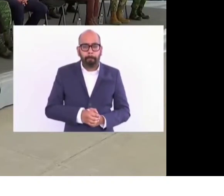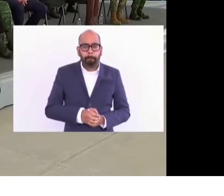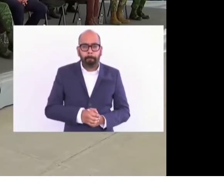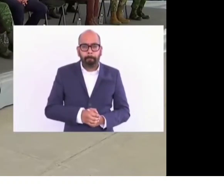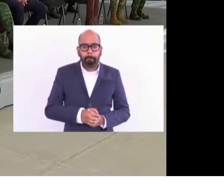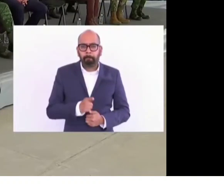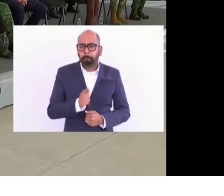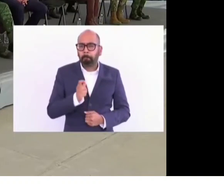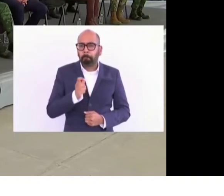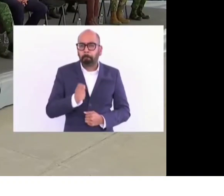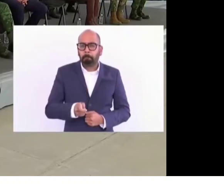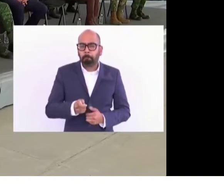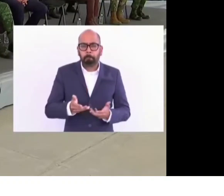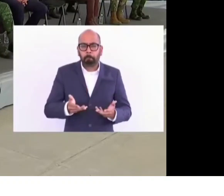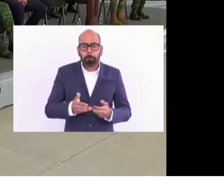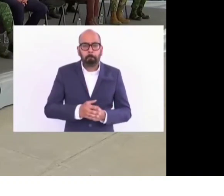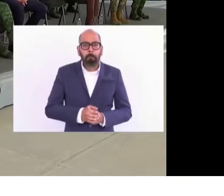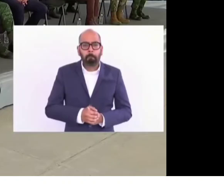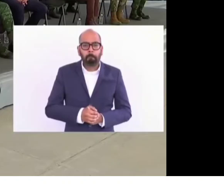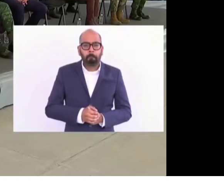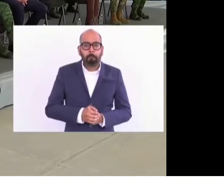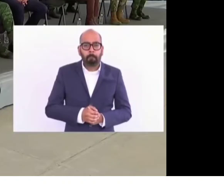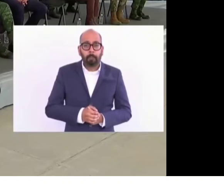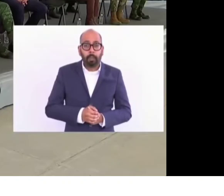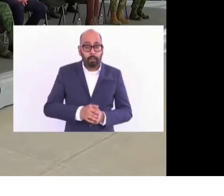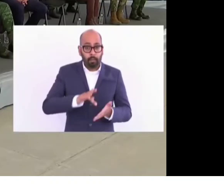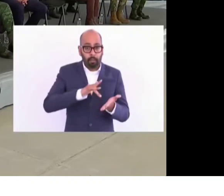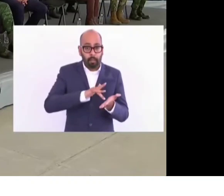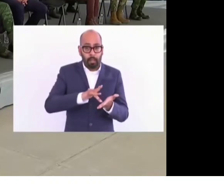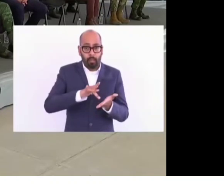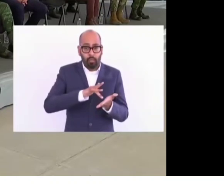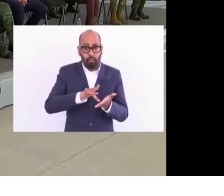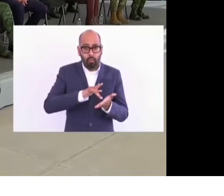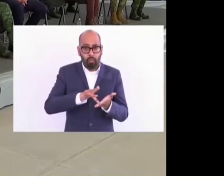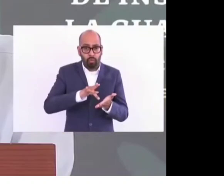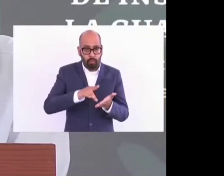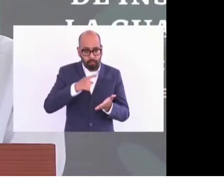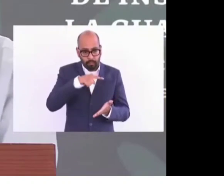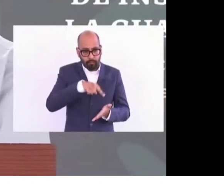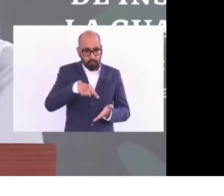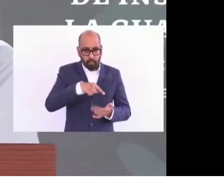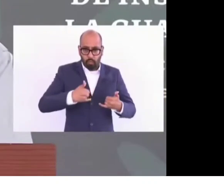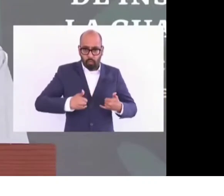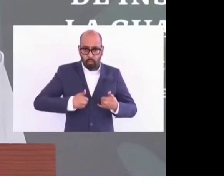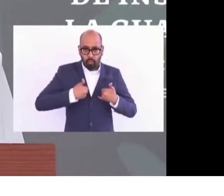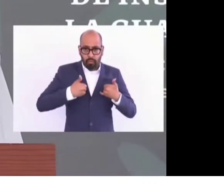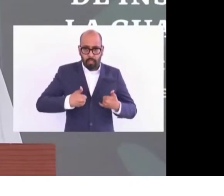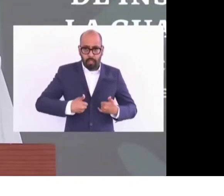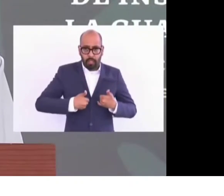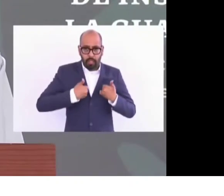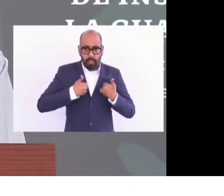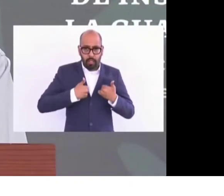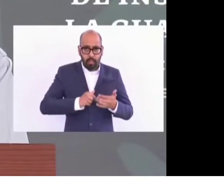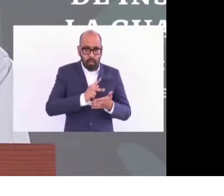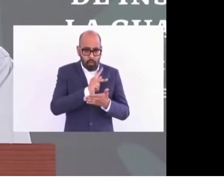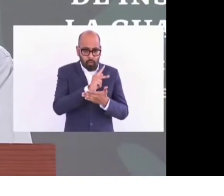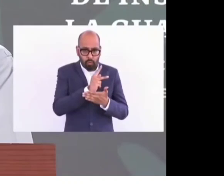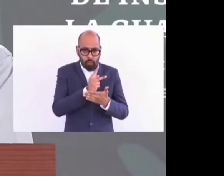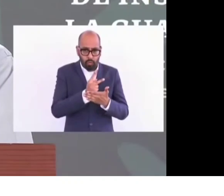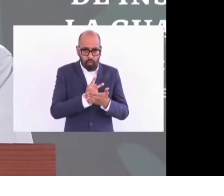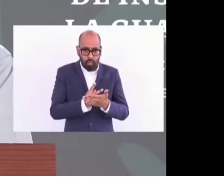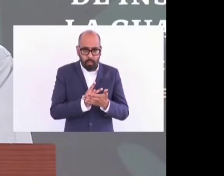significa nada más lo del apoyo a los jóvenes del programa